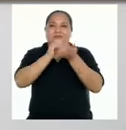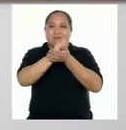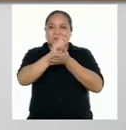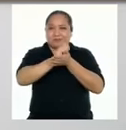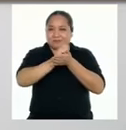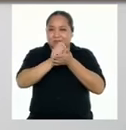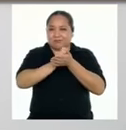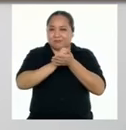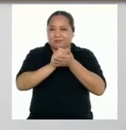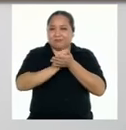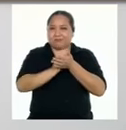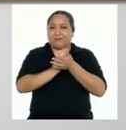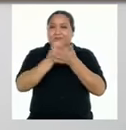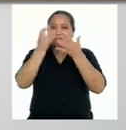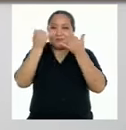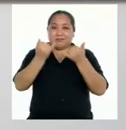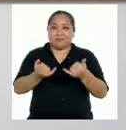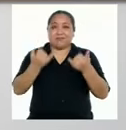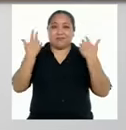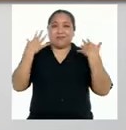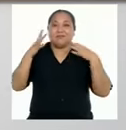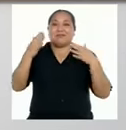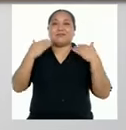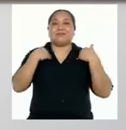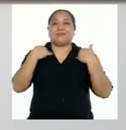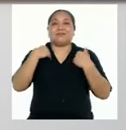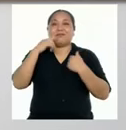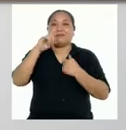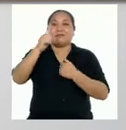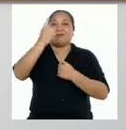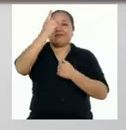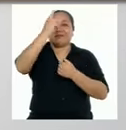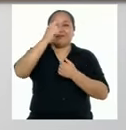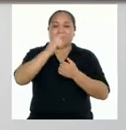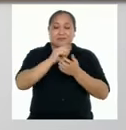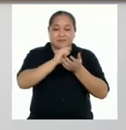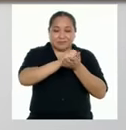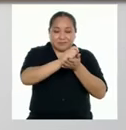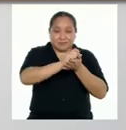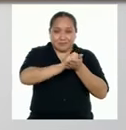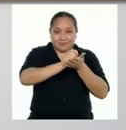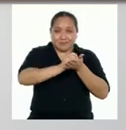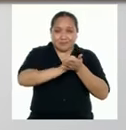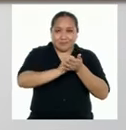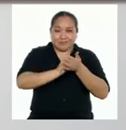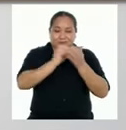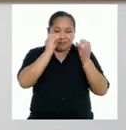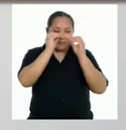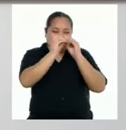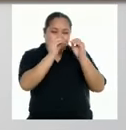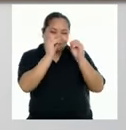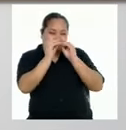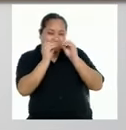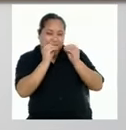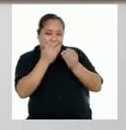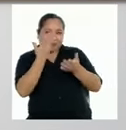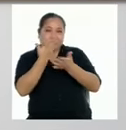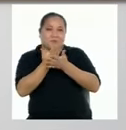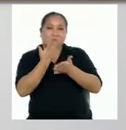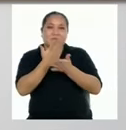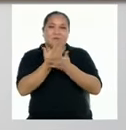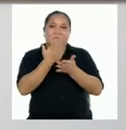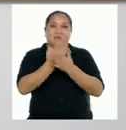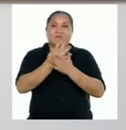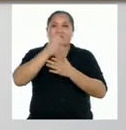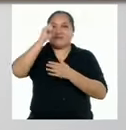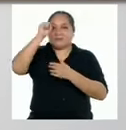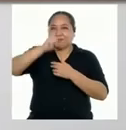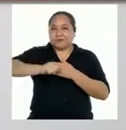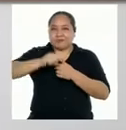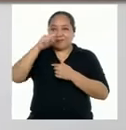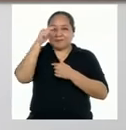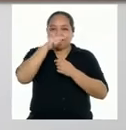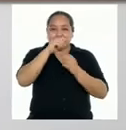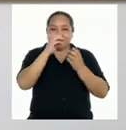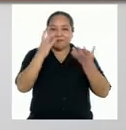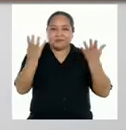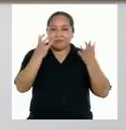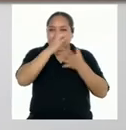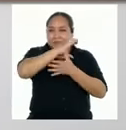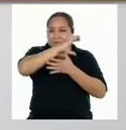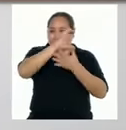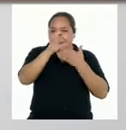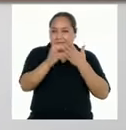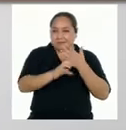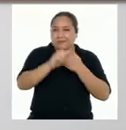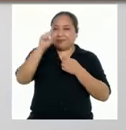del texto. Ahora que tenemos una primera versión, la revisión nos permitirá verificar si éste tiene las